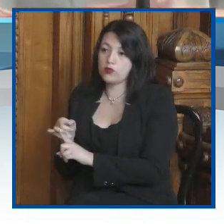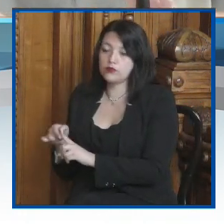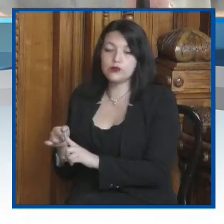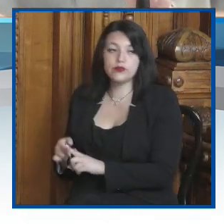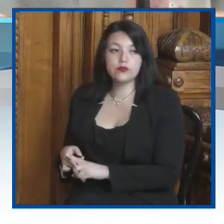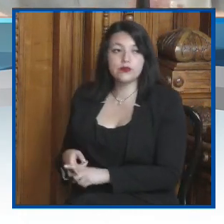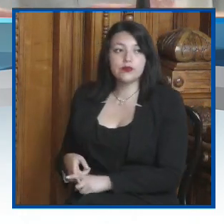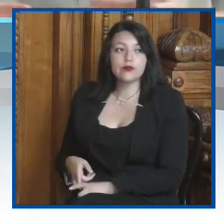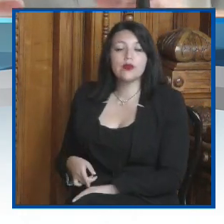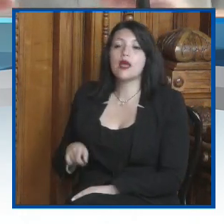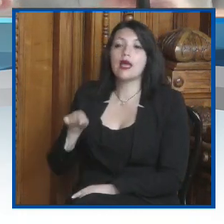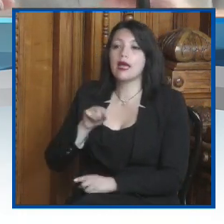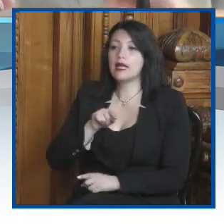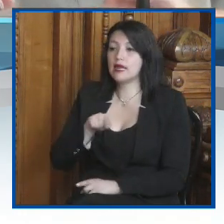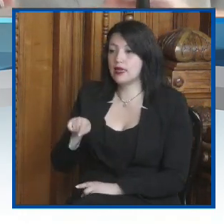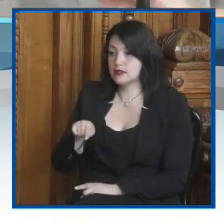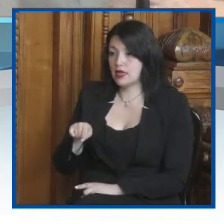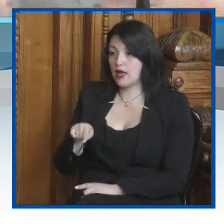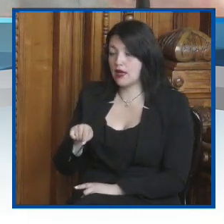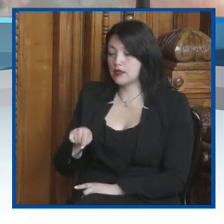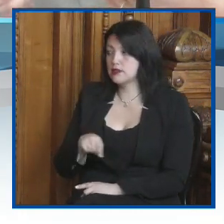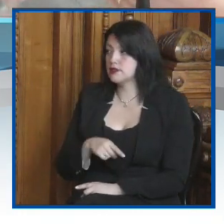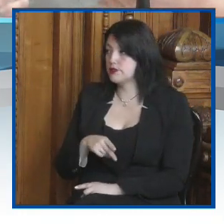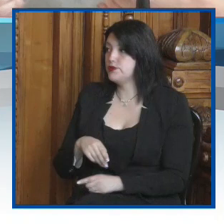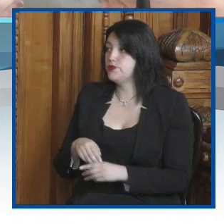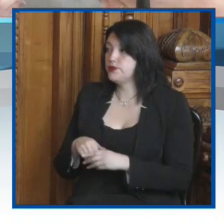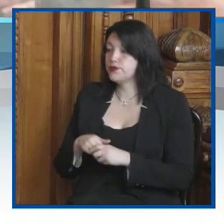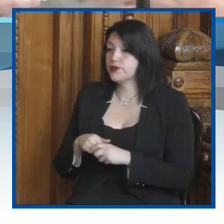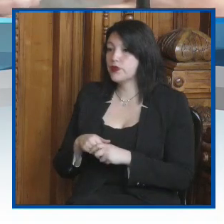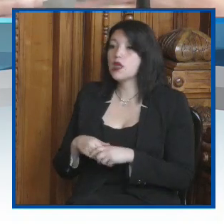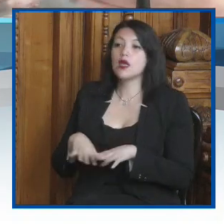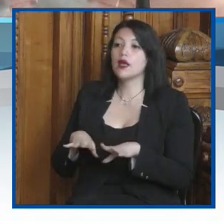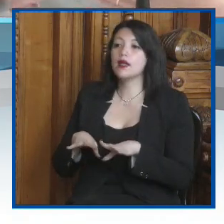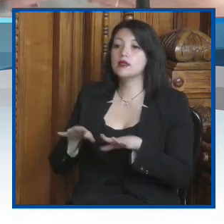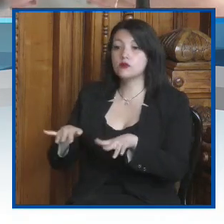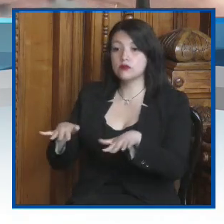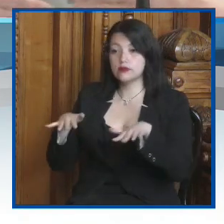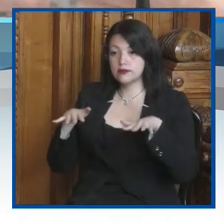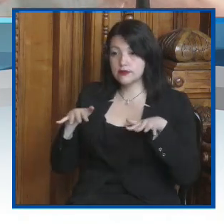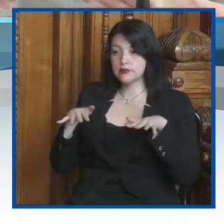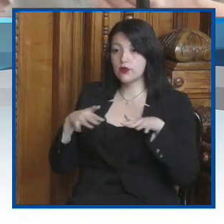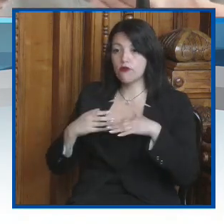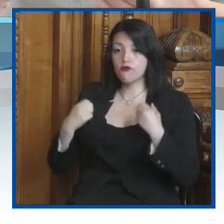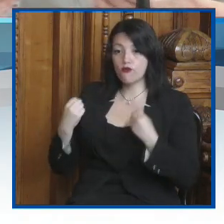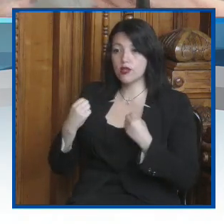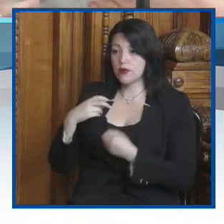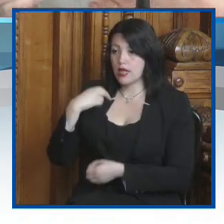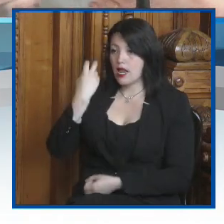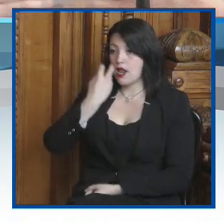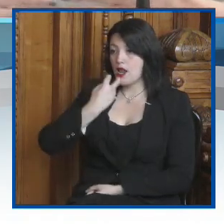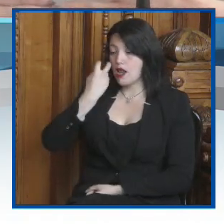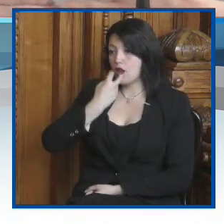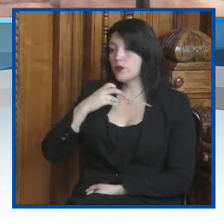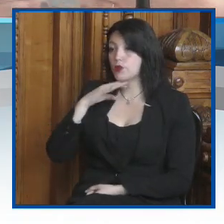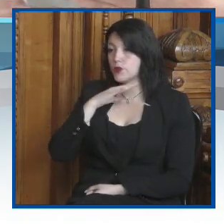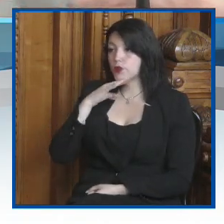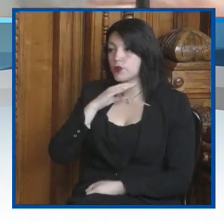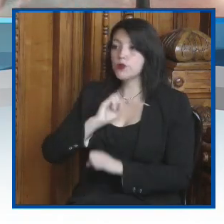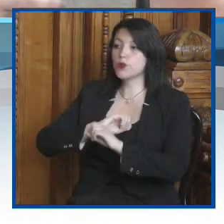Entonces, en ese tipo de audiencias, como empezamos a trabajar fuertemente el uso del lenguaje y empezar